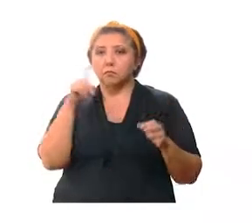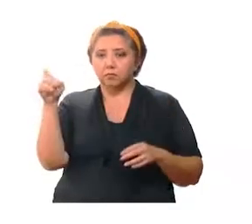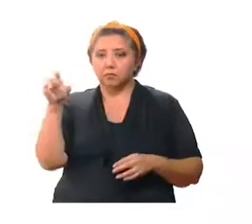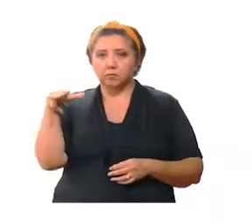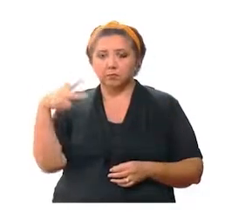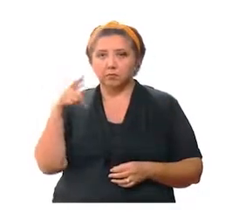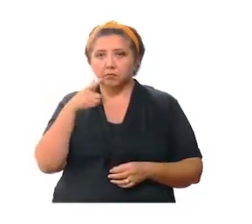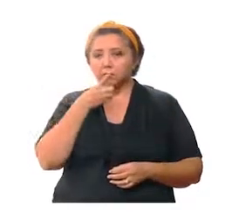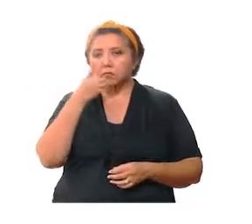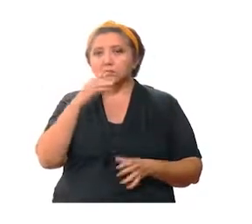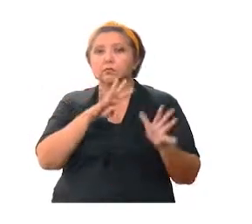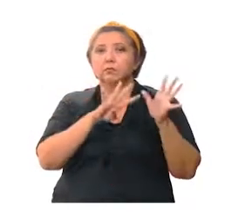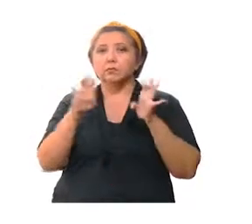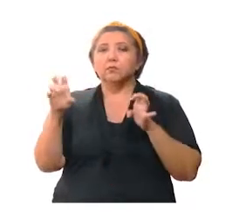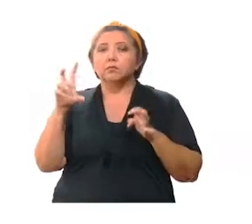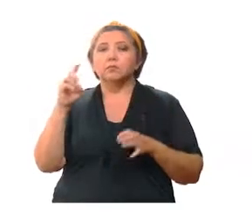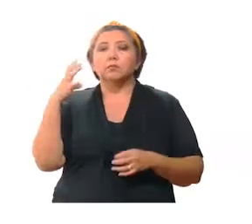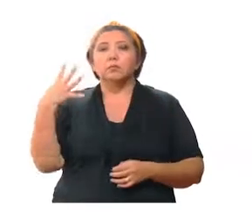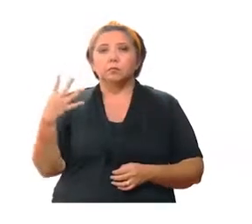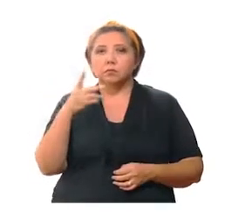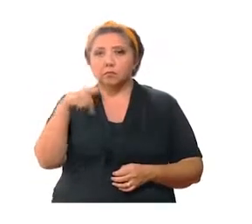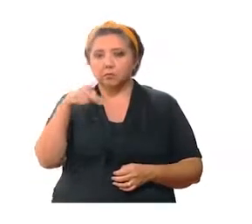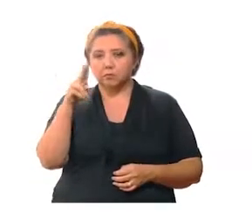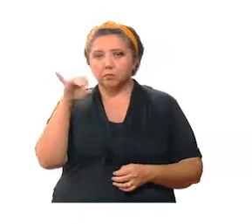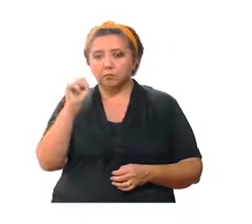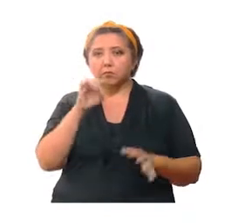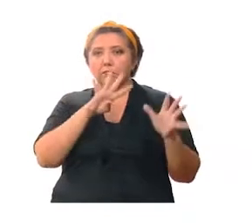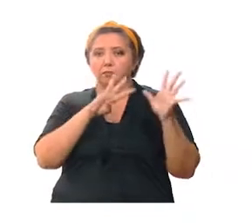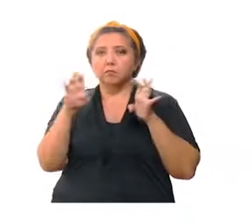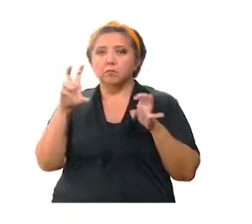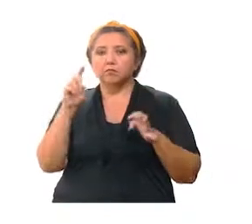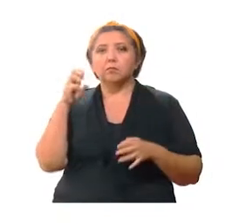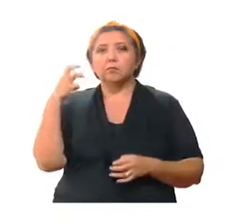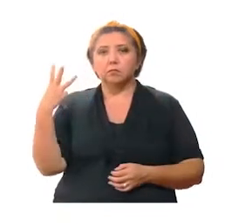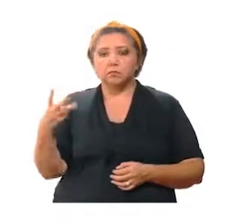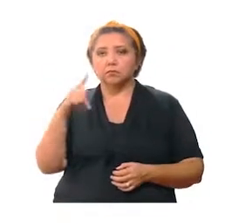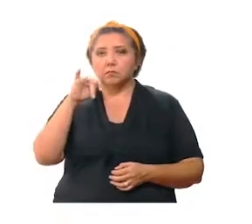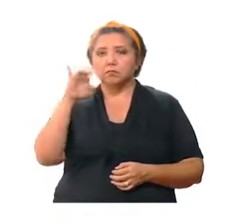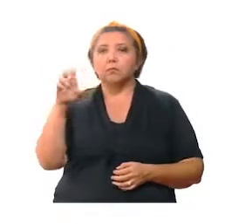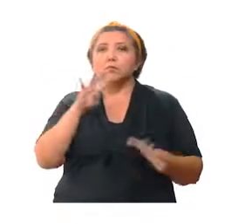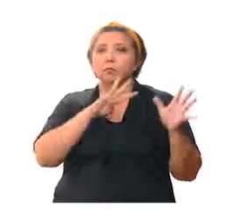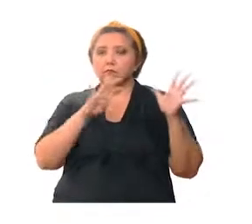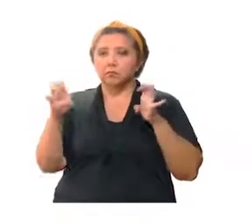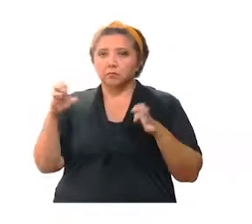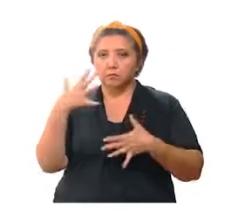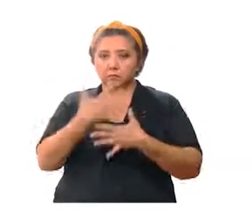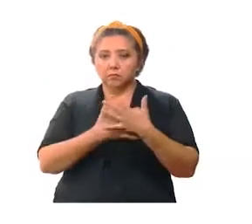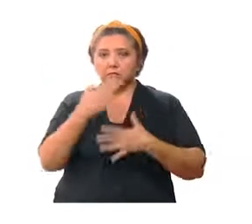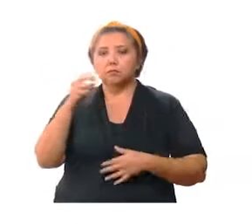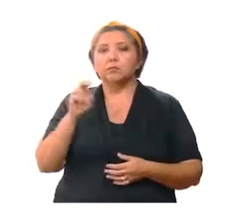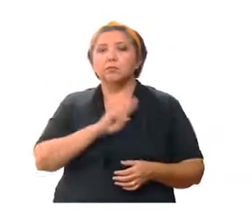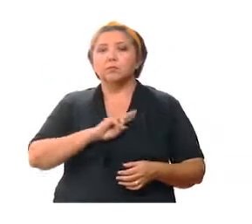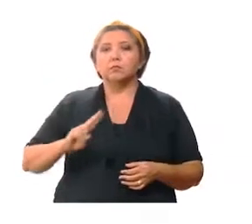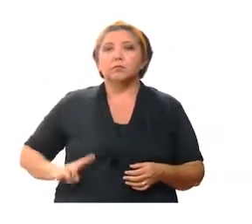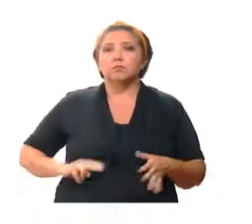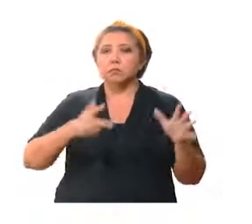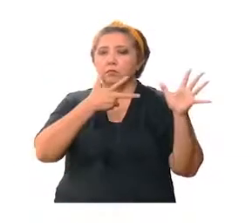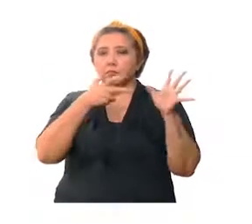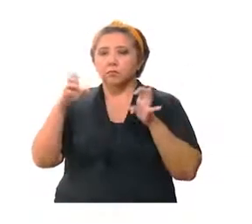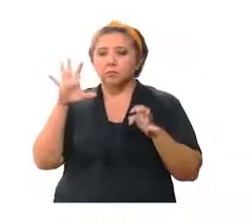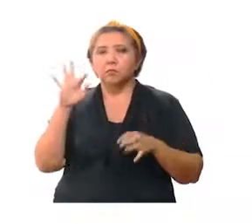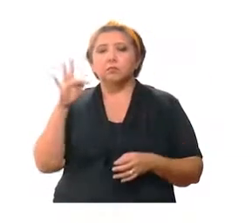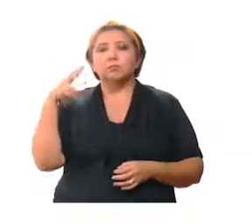Progreso 934, Canacín 933, Ticul 915, Umán 848,